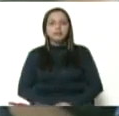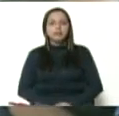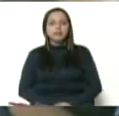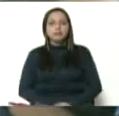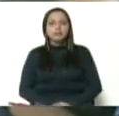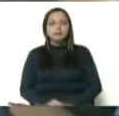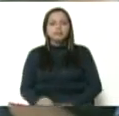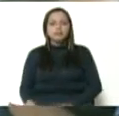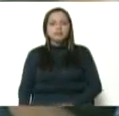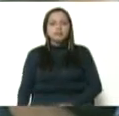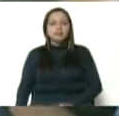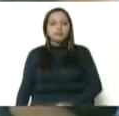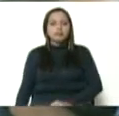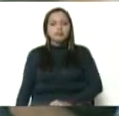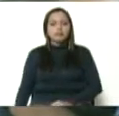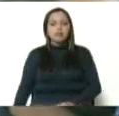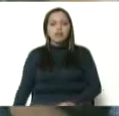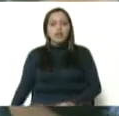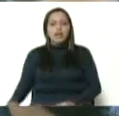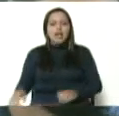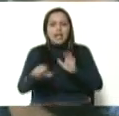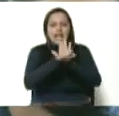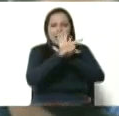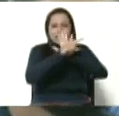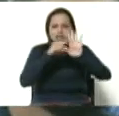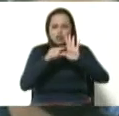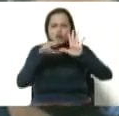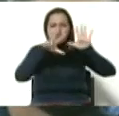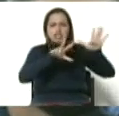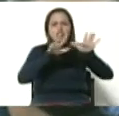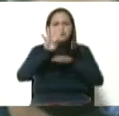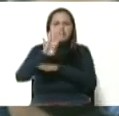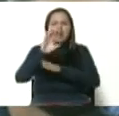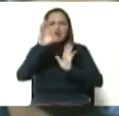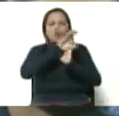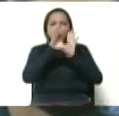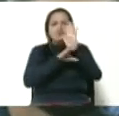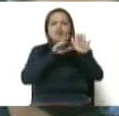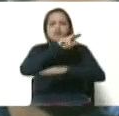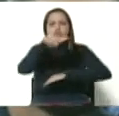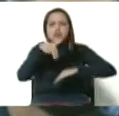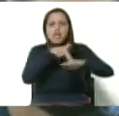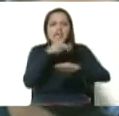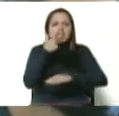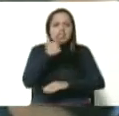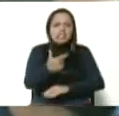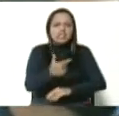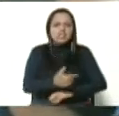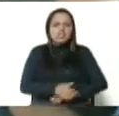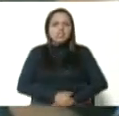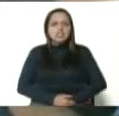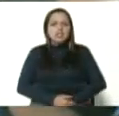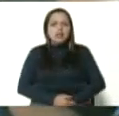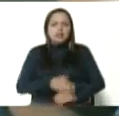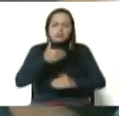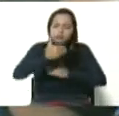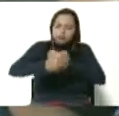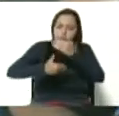el artículo 89 de la Constitución Nacional habla de la intangibilidad y la